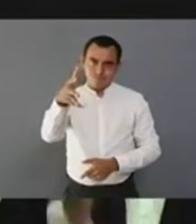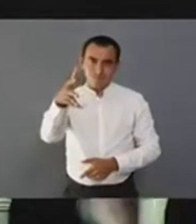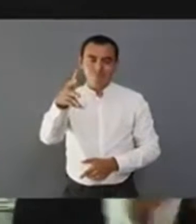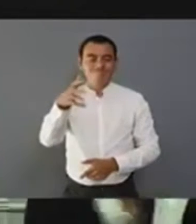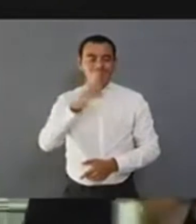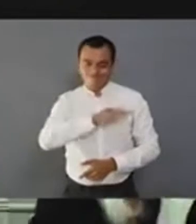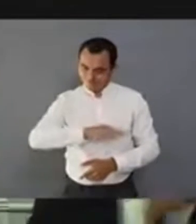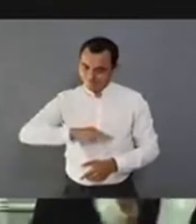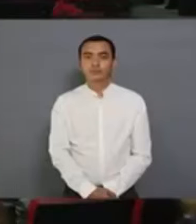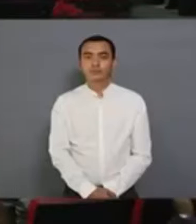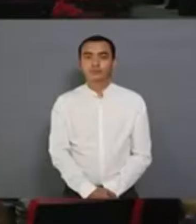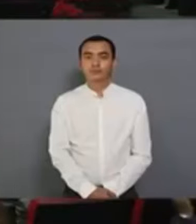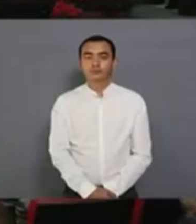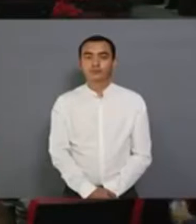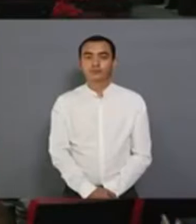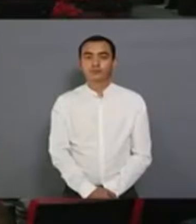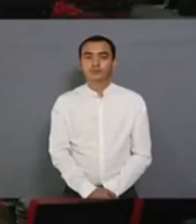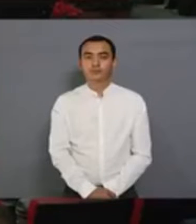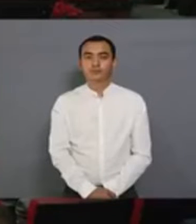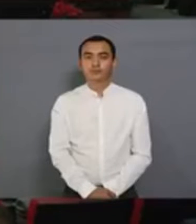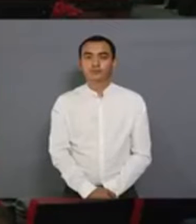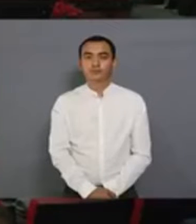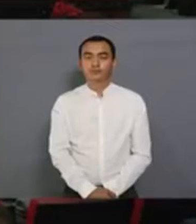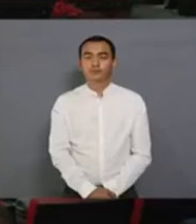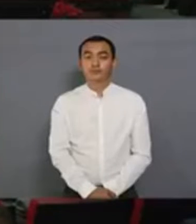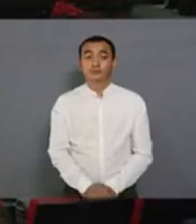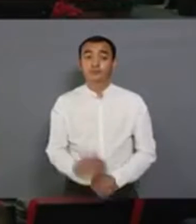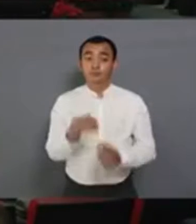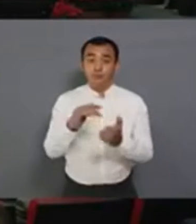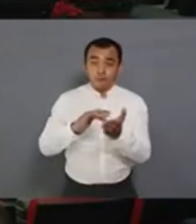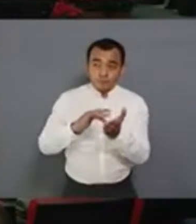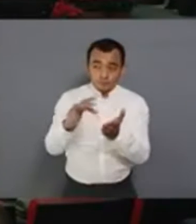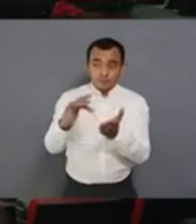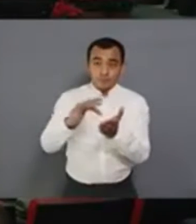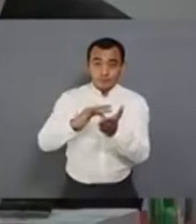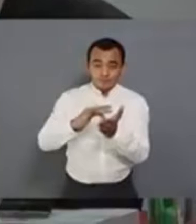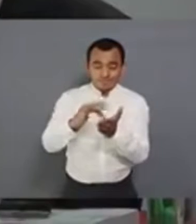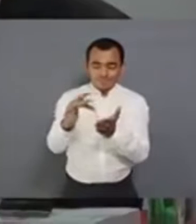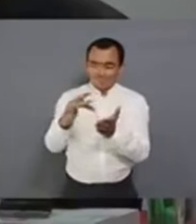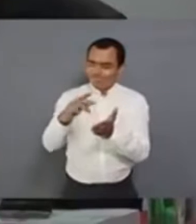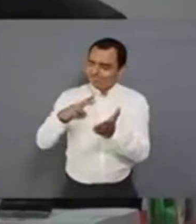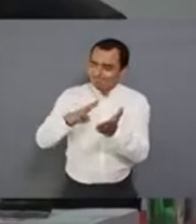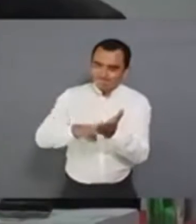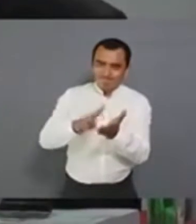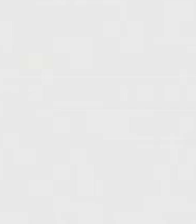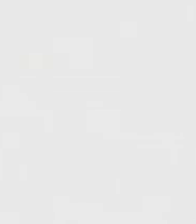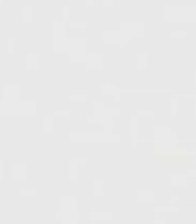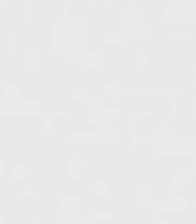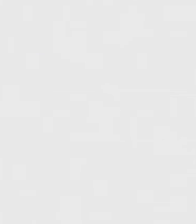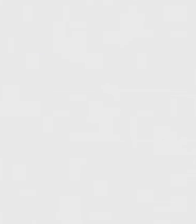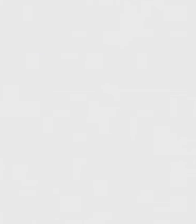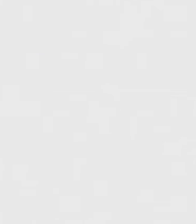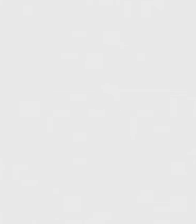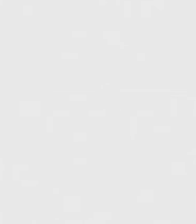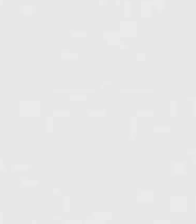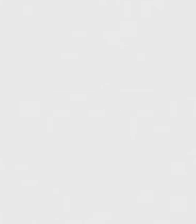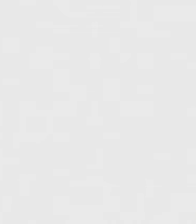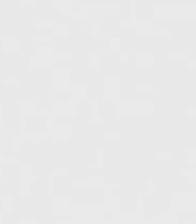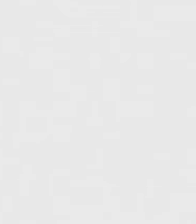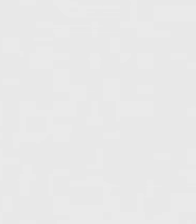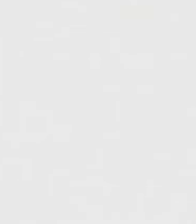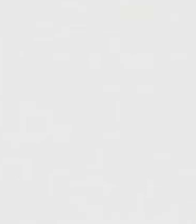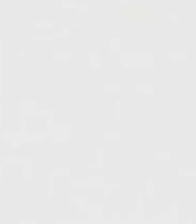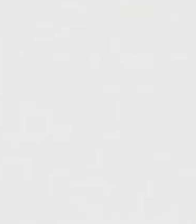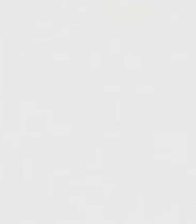En sesión solemne de Cabildo desde el IMAC, por la que incluso fue cerrado el paso a la circulación sobre la avenida Ruiz Cortines, el edil que llegó a su cuarto